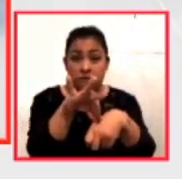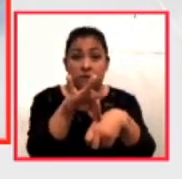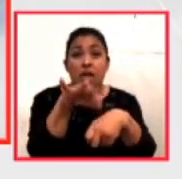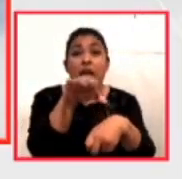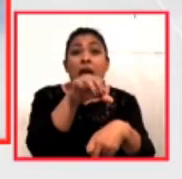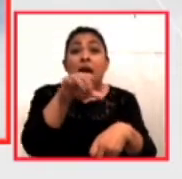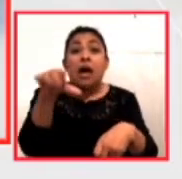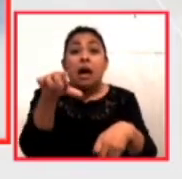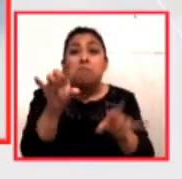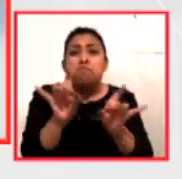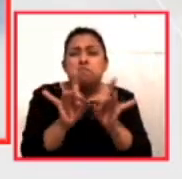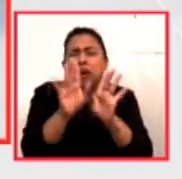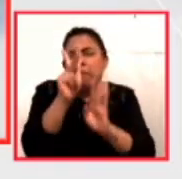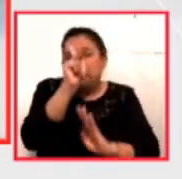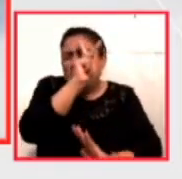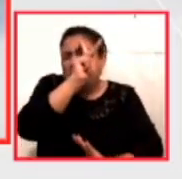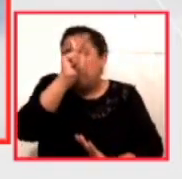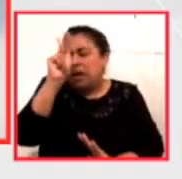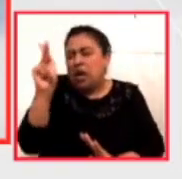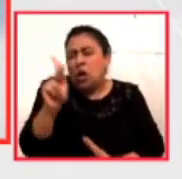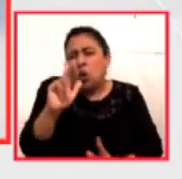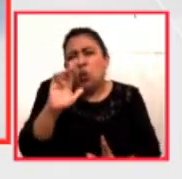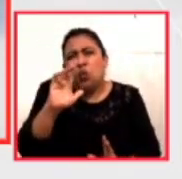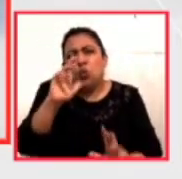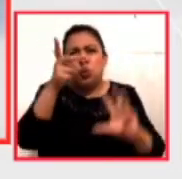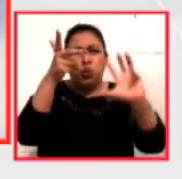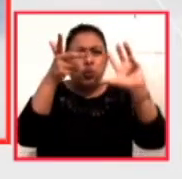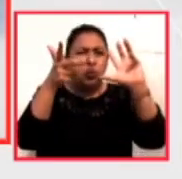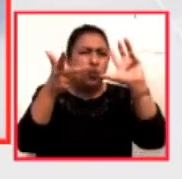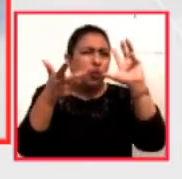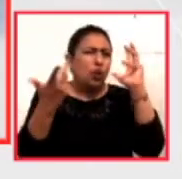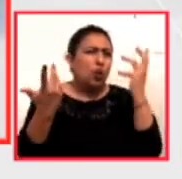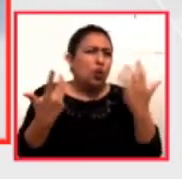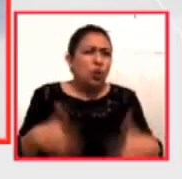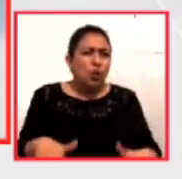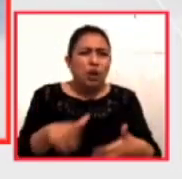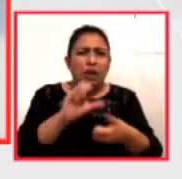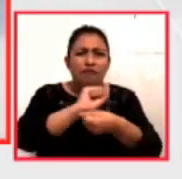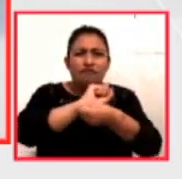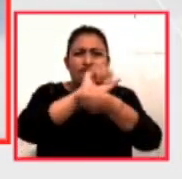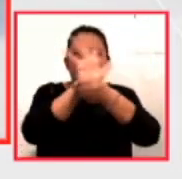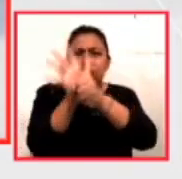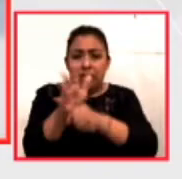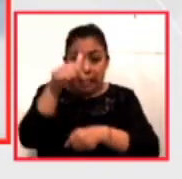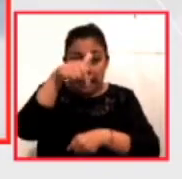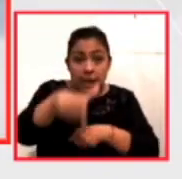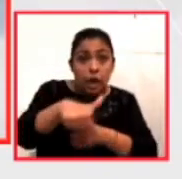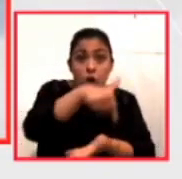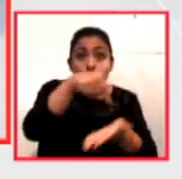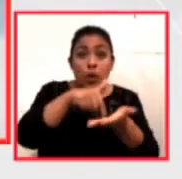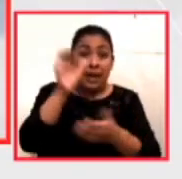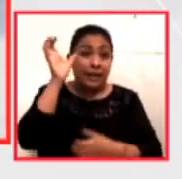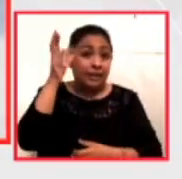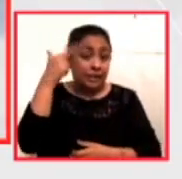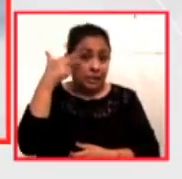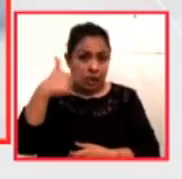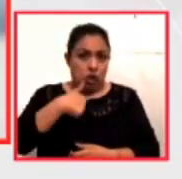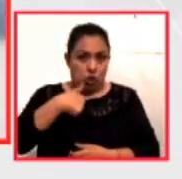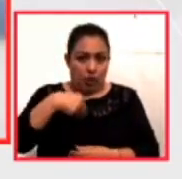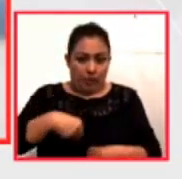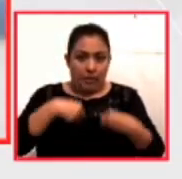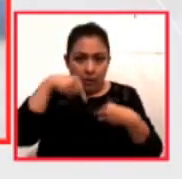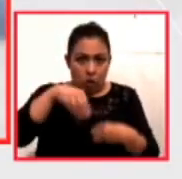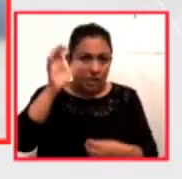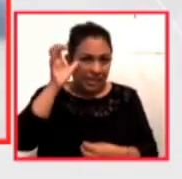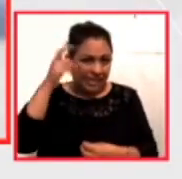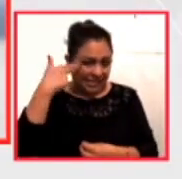del momento más álgido de la crisis del coronavirus aquí en China, que es donde vivo, en la ciudad de Shanghai.